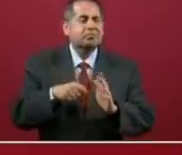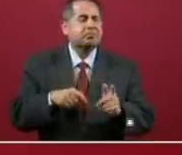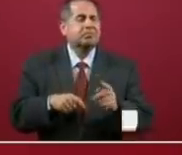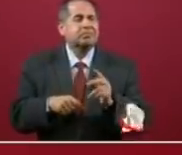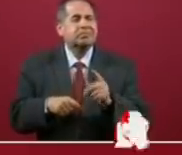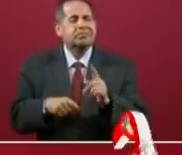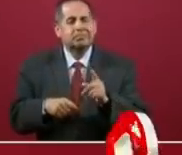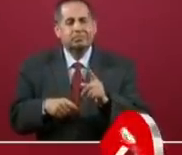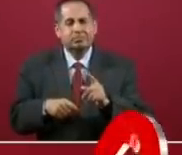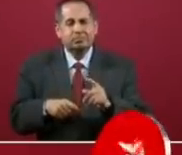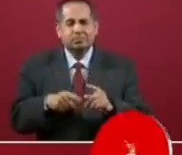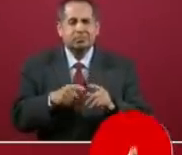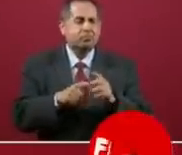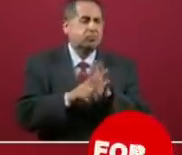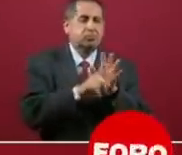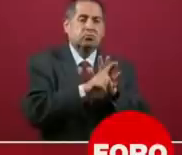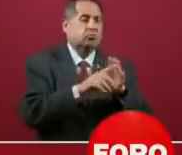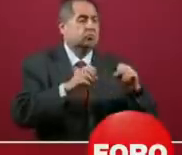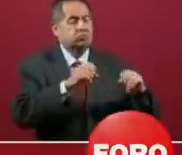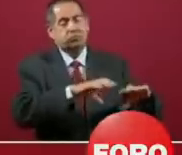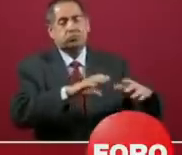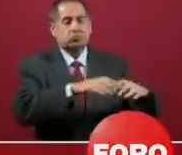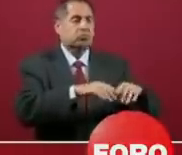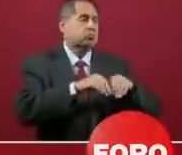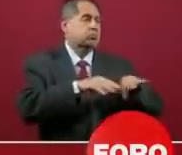de el populismo?